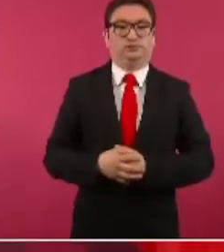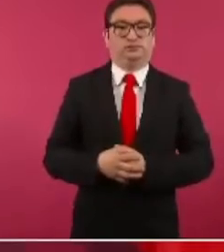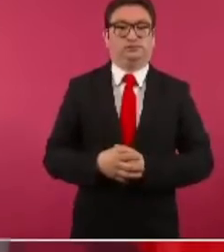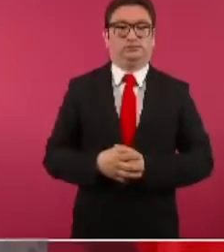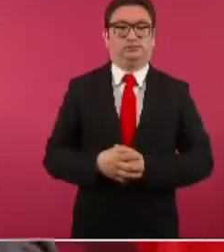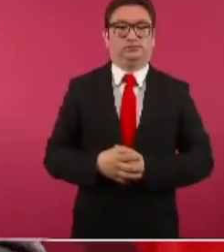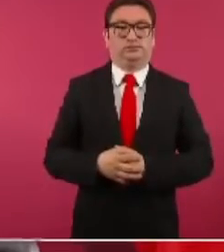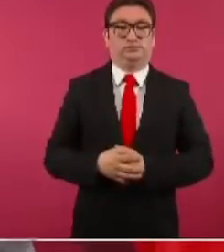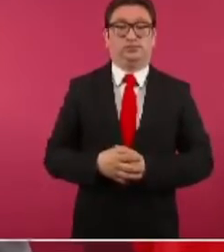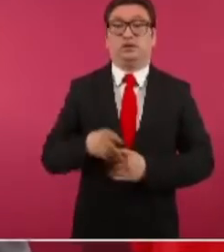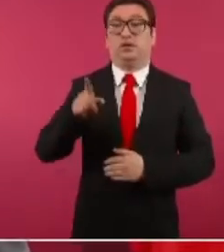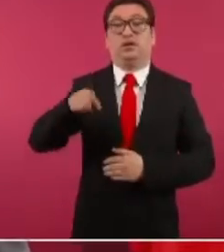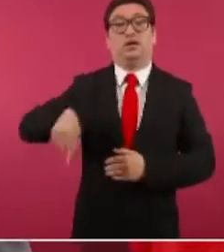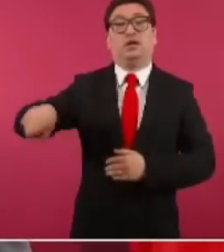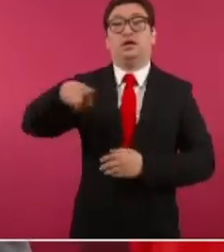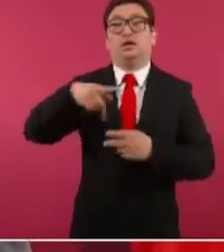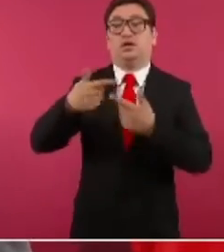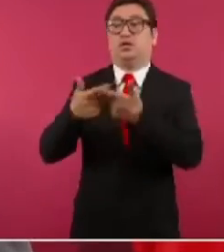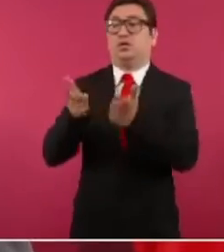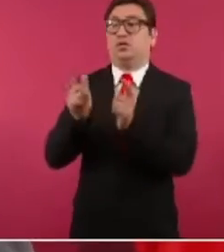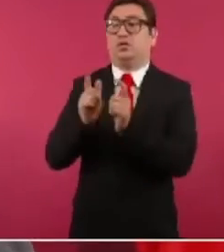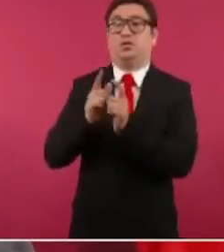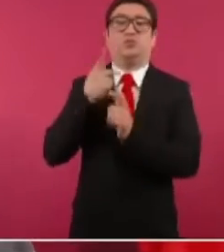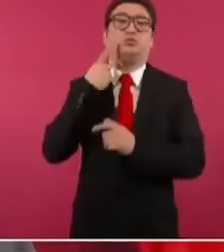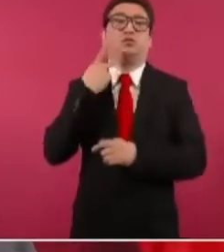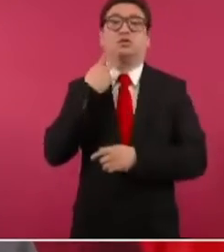la impugnaron,